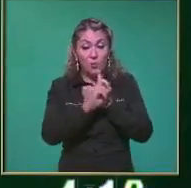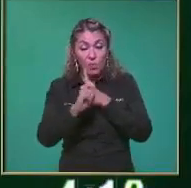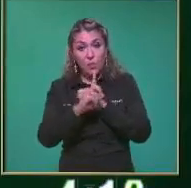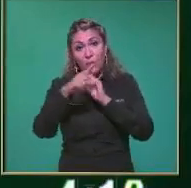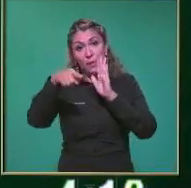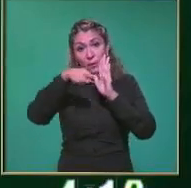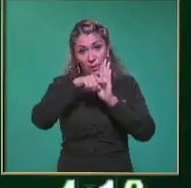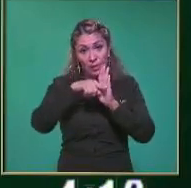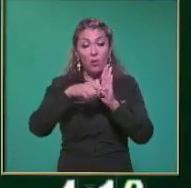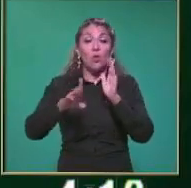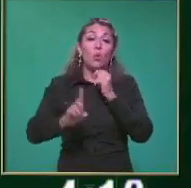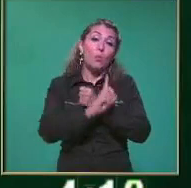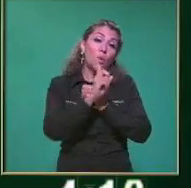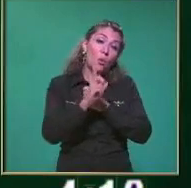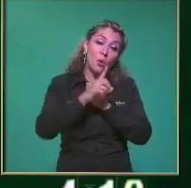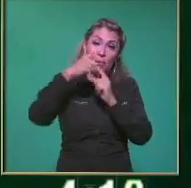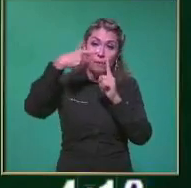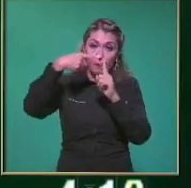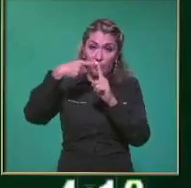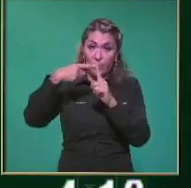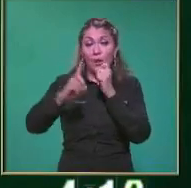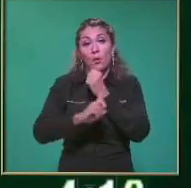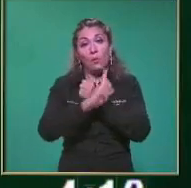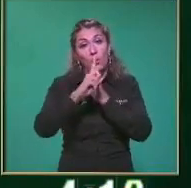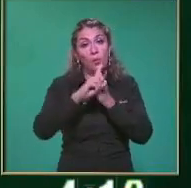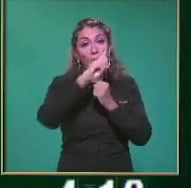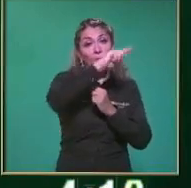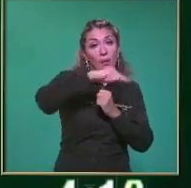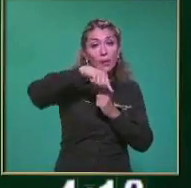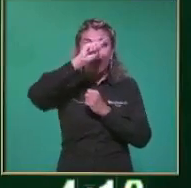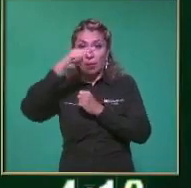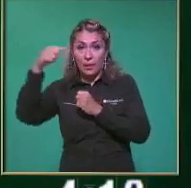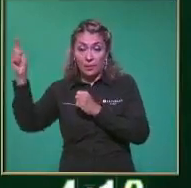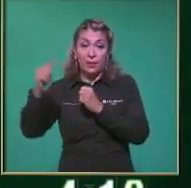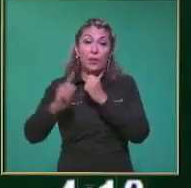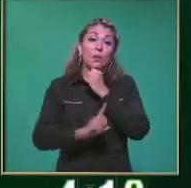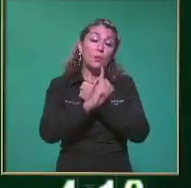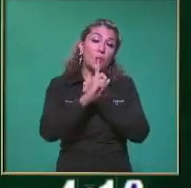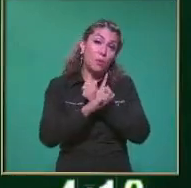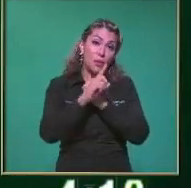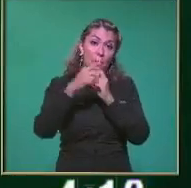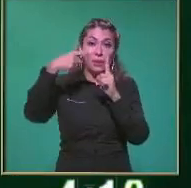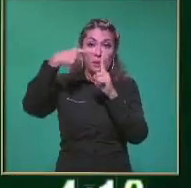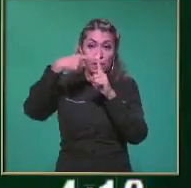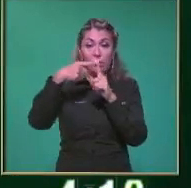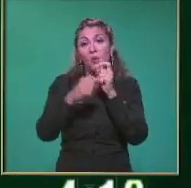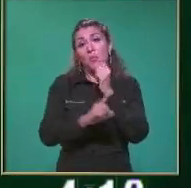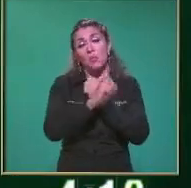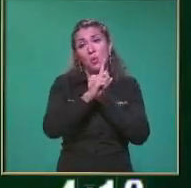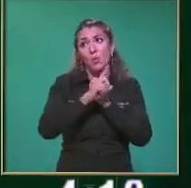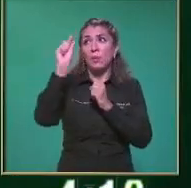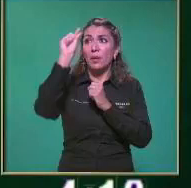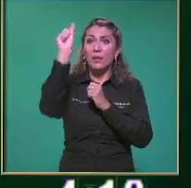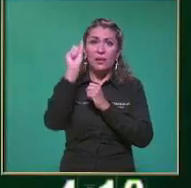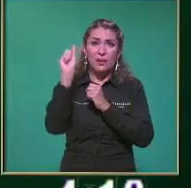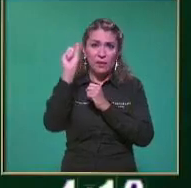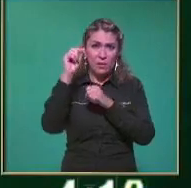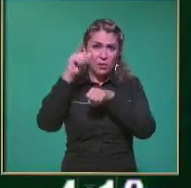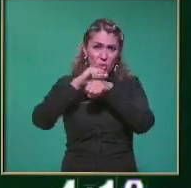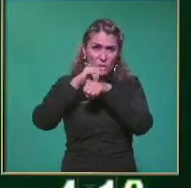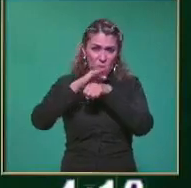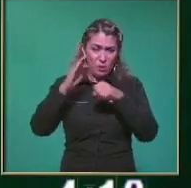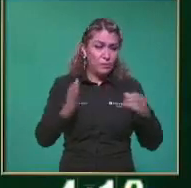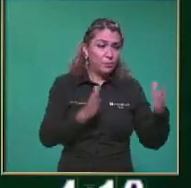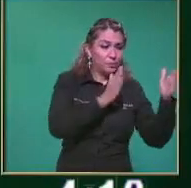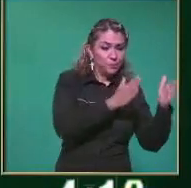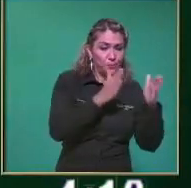la división, la potenciación y la radicación, que son las operaciones básicas. Bueno, resulta, chicos, que